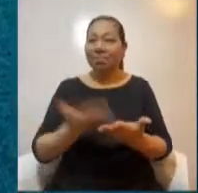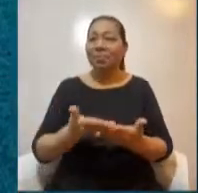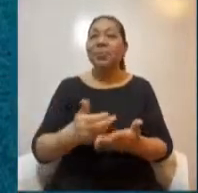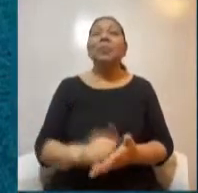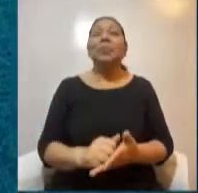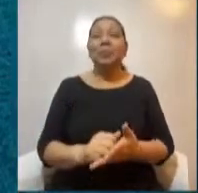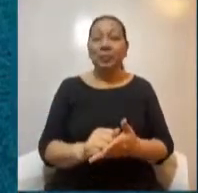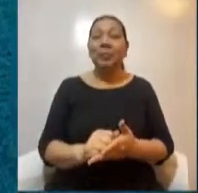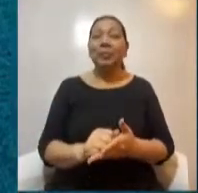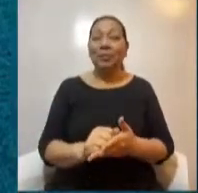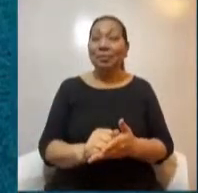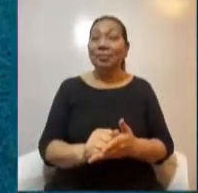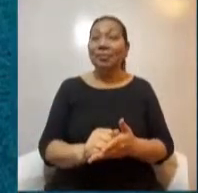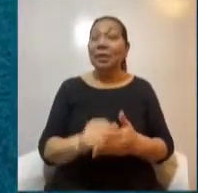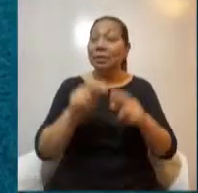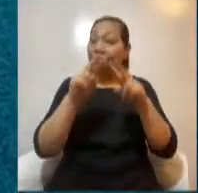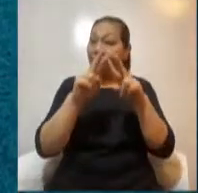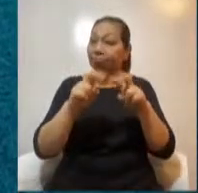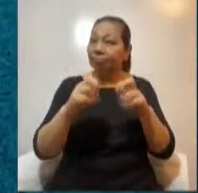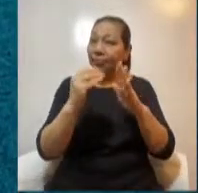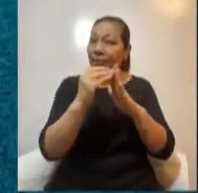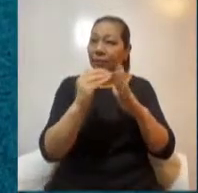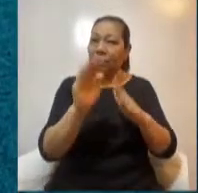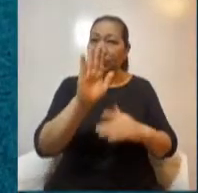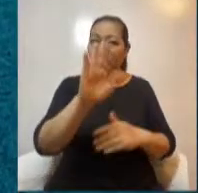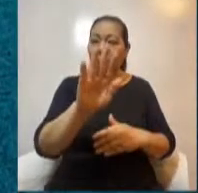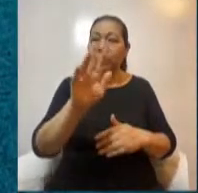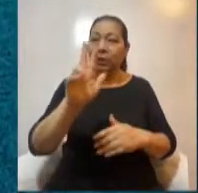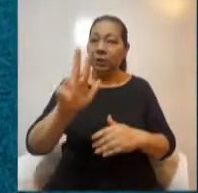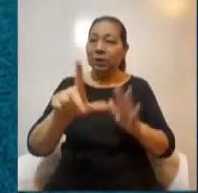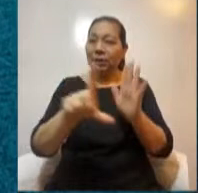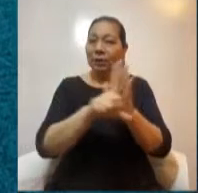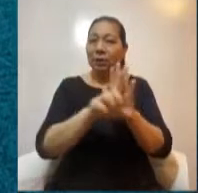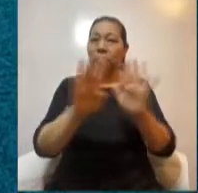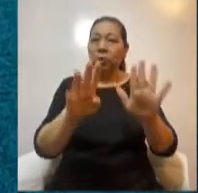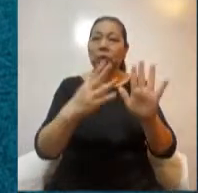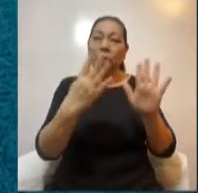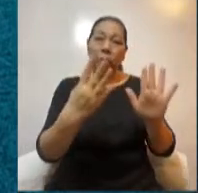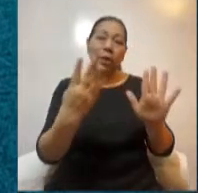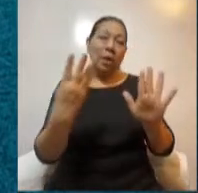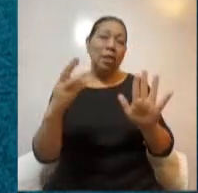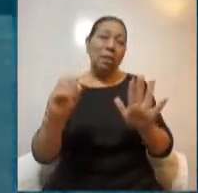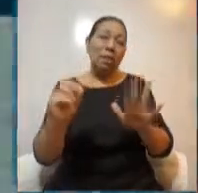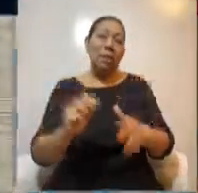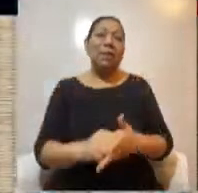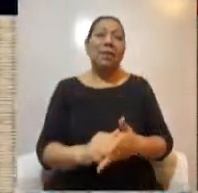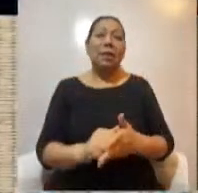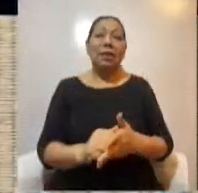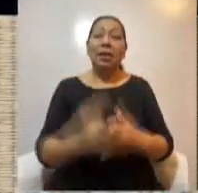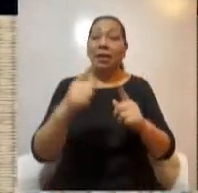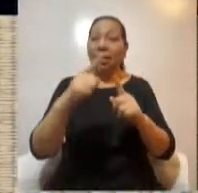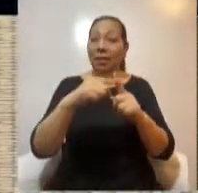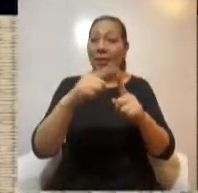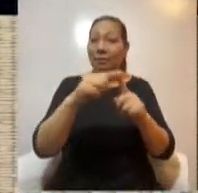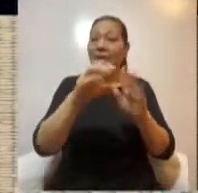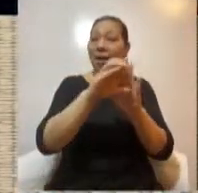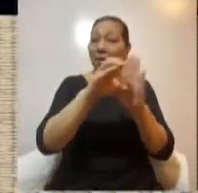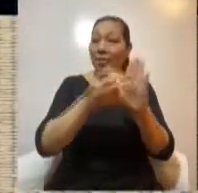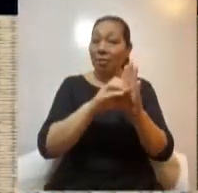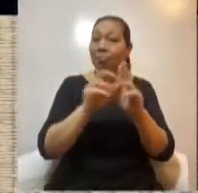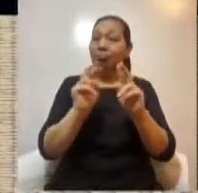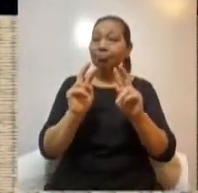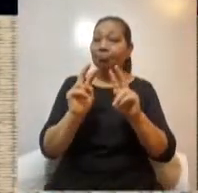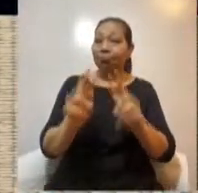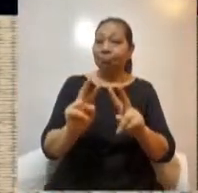legislativo similar. Al examinar el artículo 53 de la Ley 19.990, el Tribunal